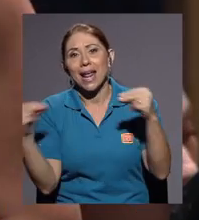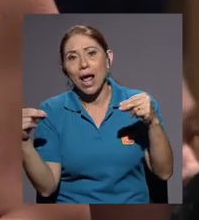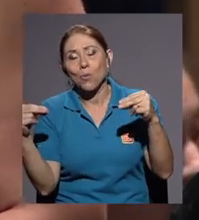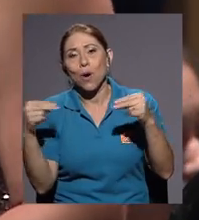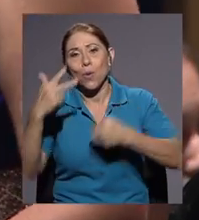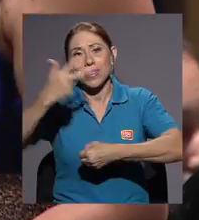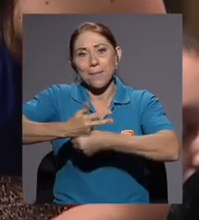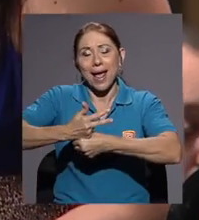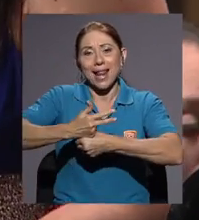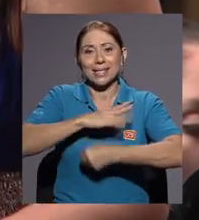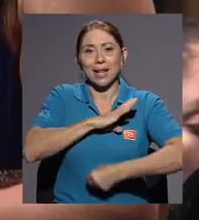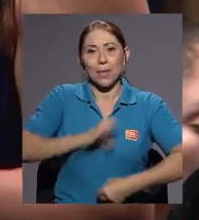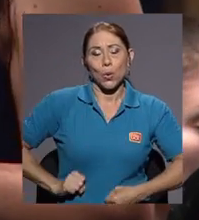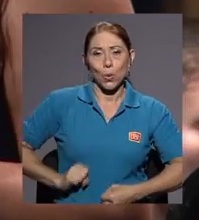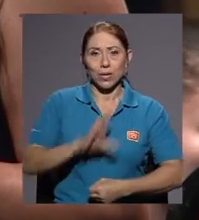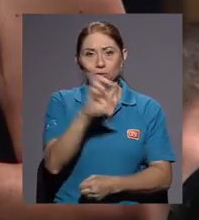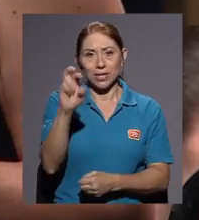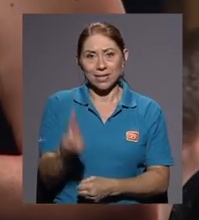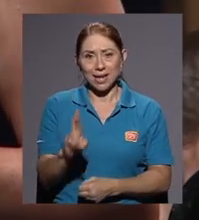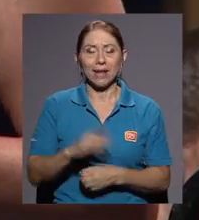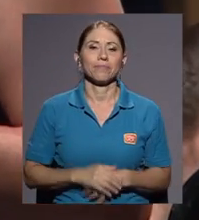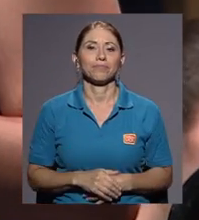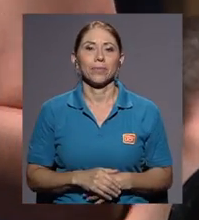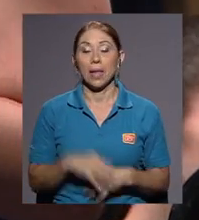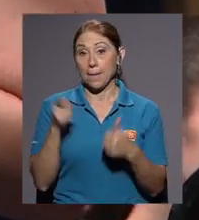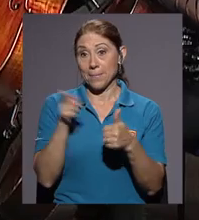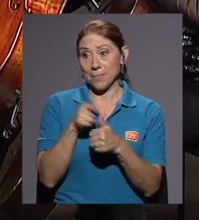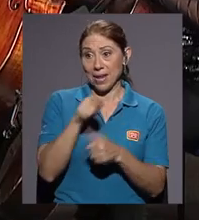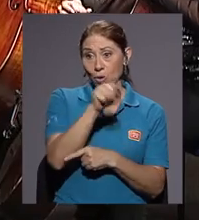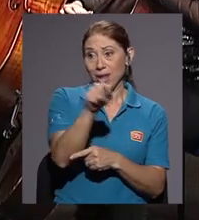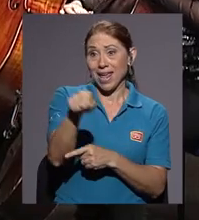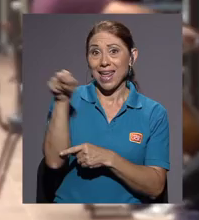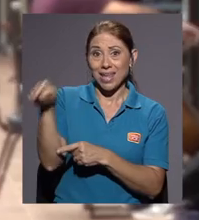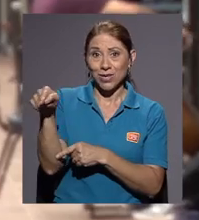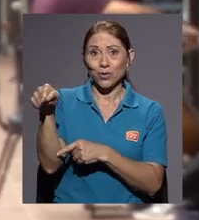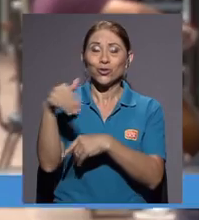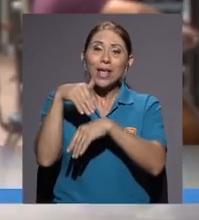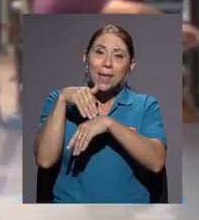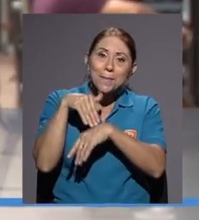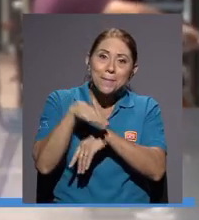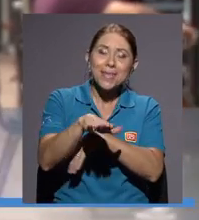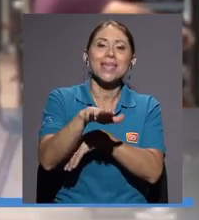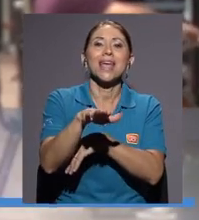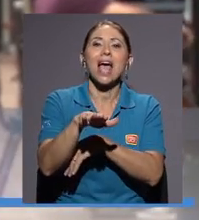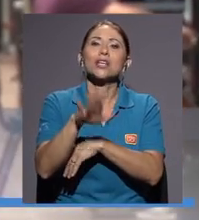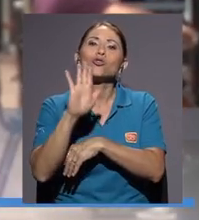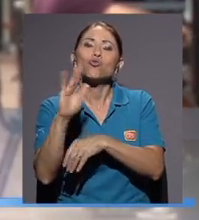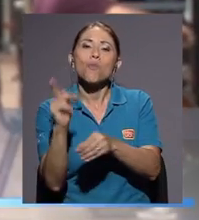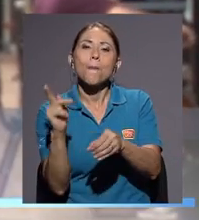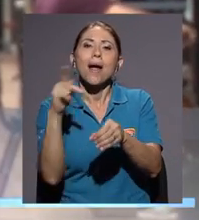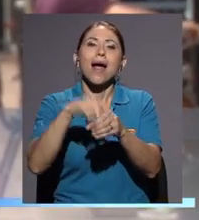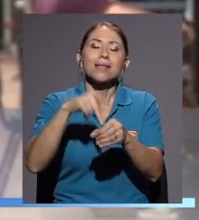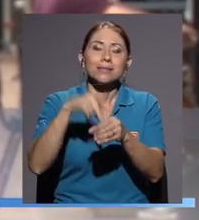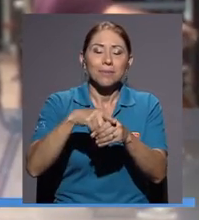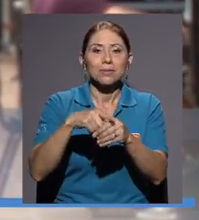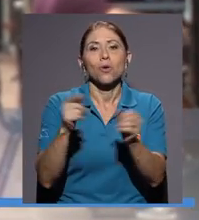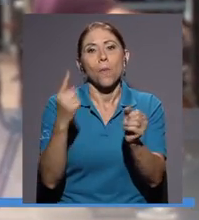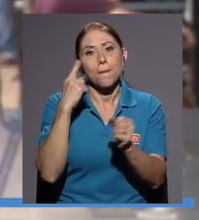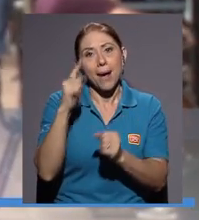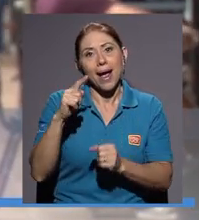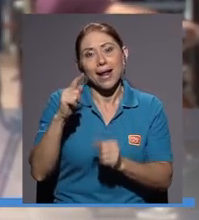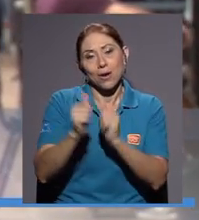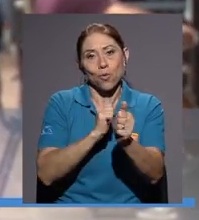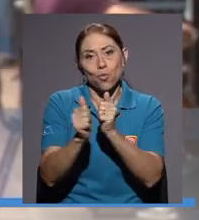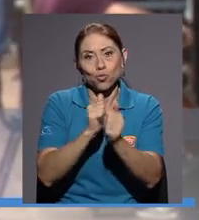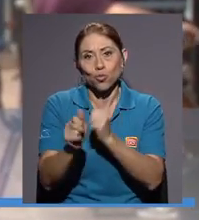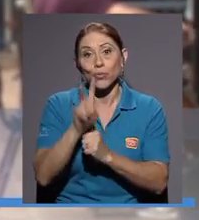Salvador y Costa Rica. Ellos primero envían su aplicación para el concurso con dos videos, los cuales ve